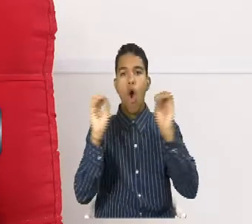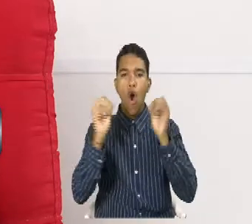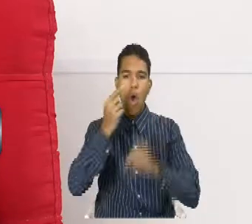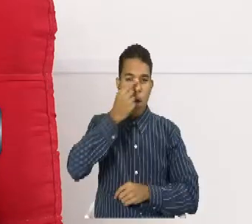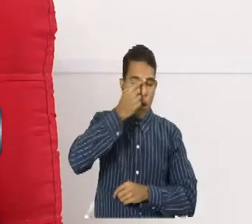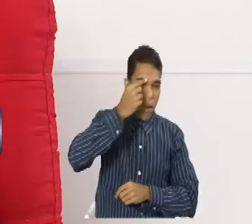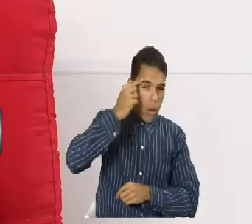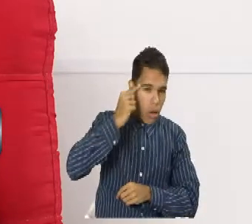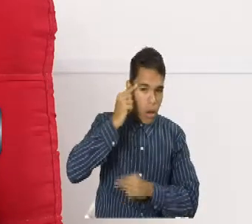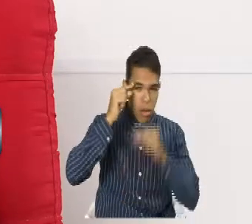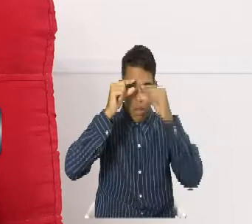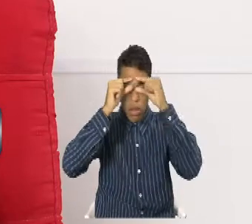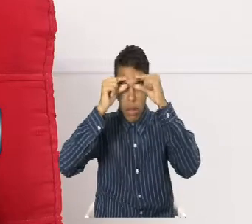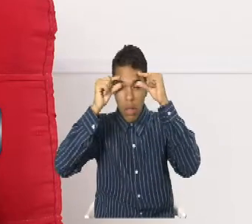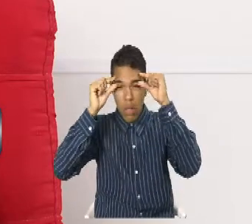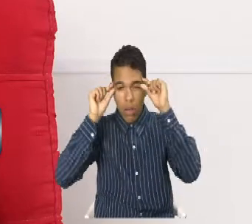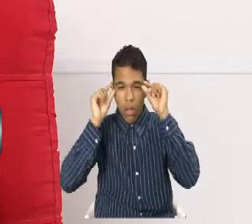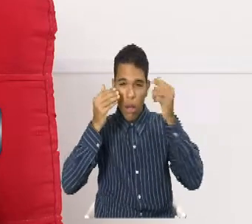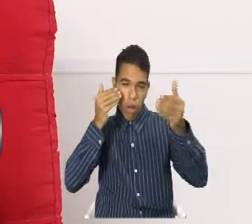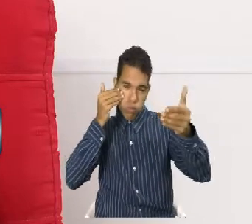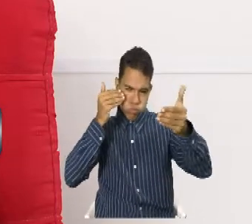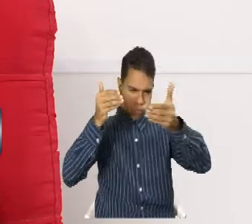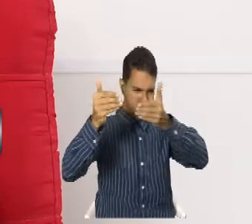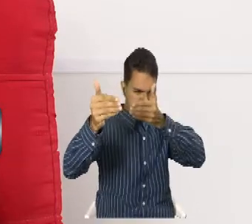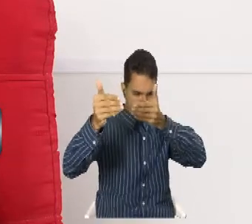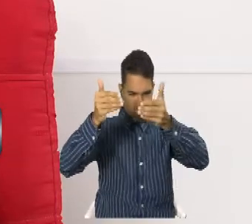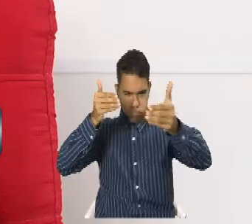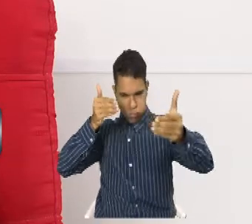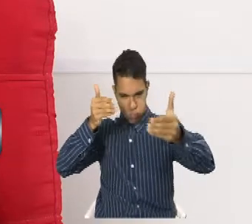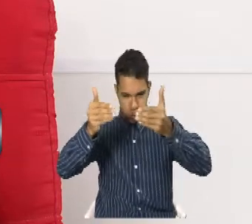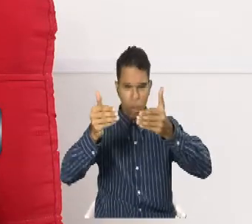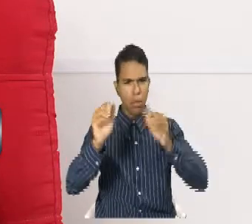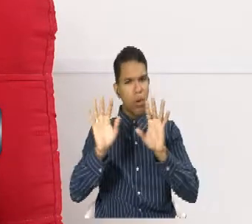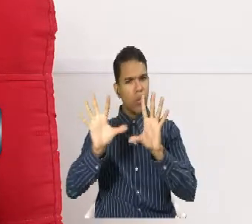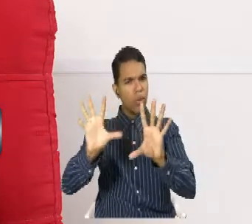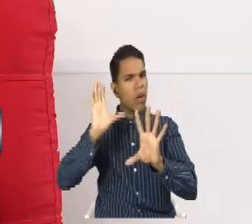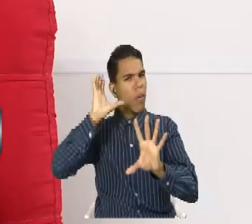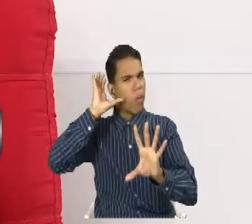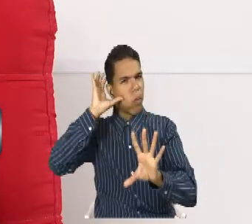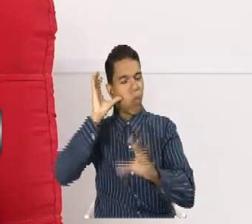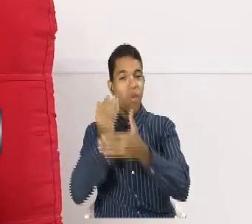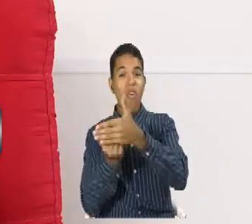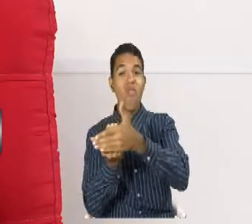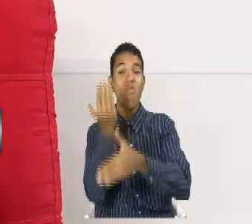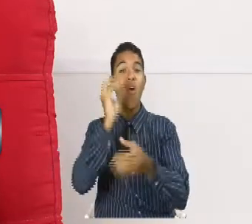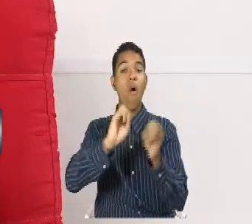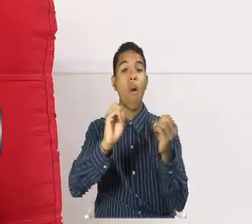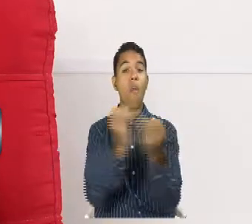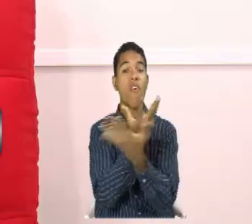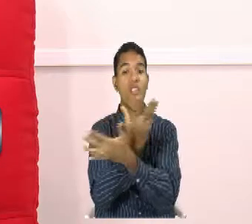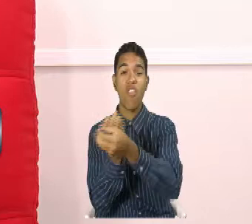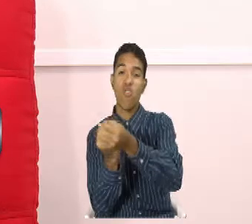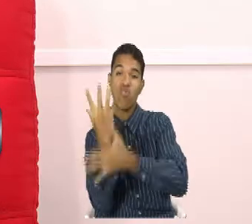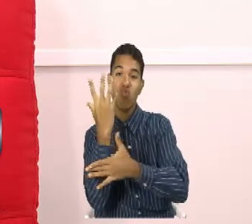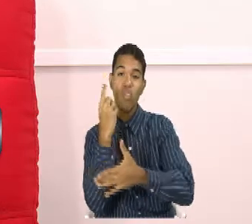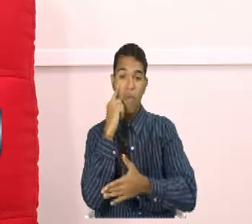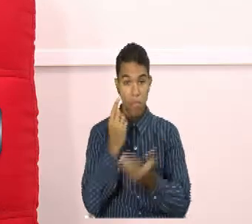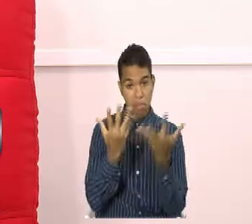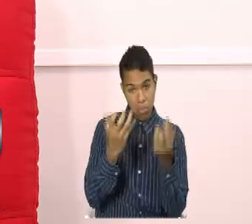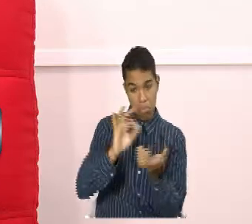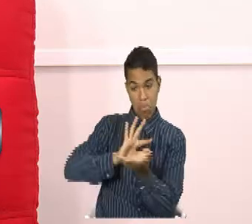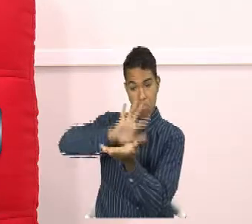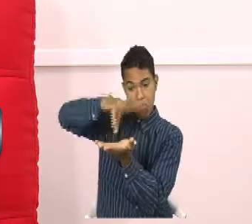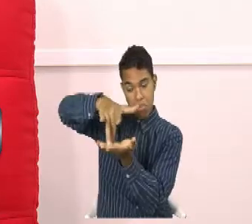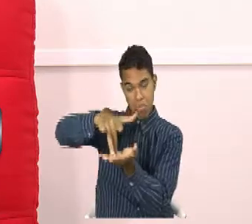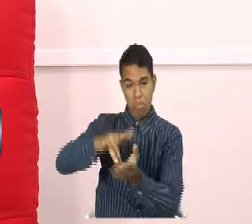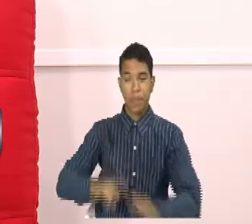para que vayan, pregunten, también nos encuentran por Facebook, Sala de Belleza y Estética Magda Gudelo. Perfecto, ustedes televidentes, muchas gracias por